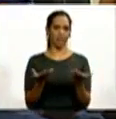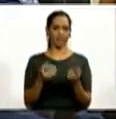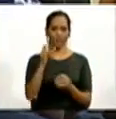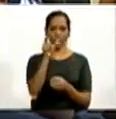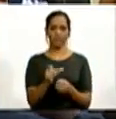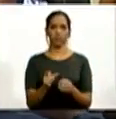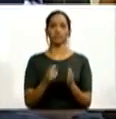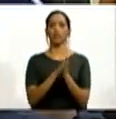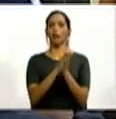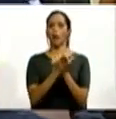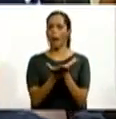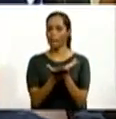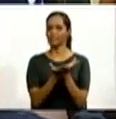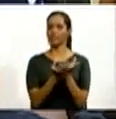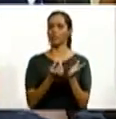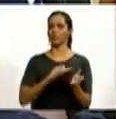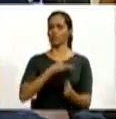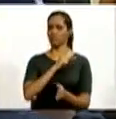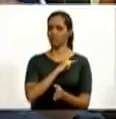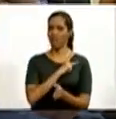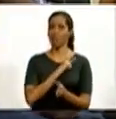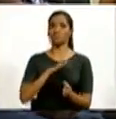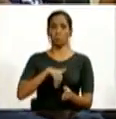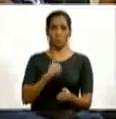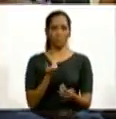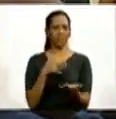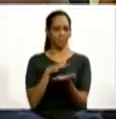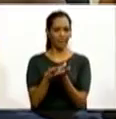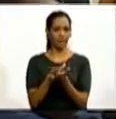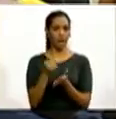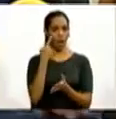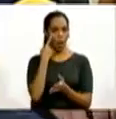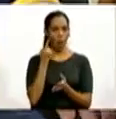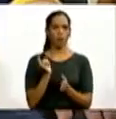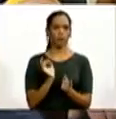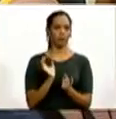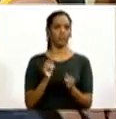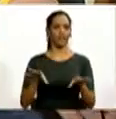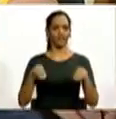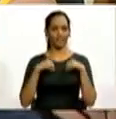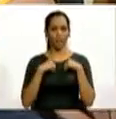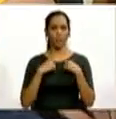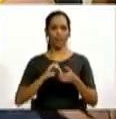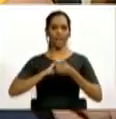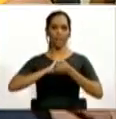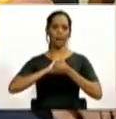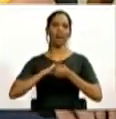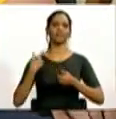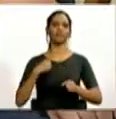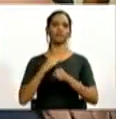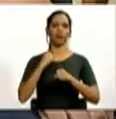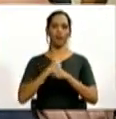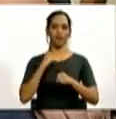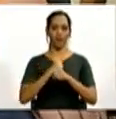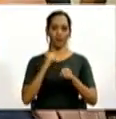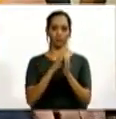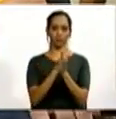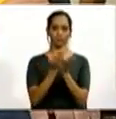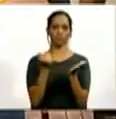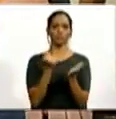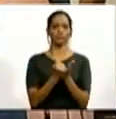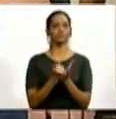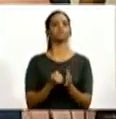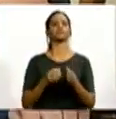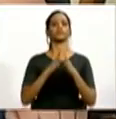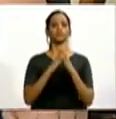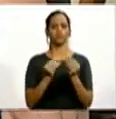tienen pasaporte duplicado, porque pudiera ocurrir. Nunca sabe. Ojo, y reconocemos y sabemos que el pana vizcaíno tiene un trabajo ahí en el SAIME persiguiendo todas